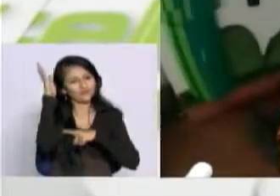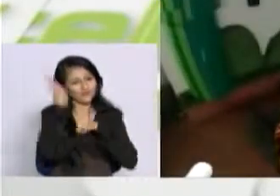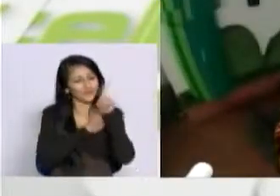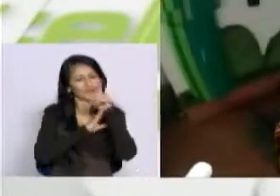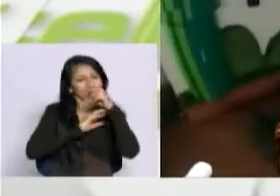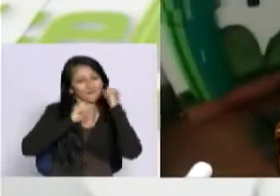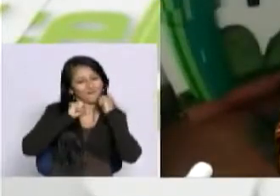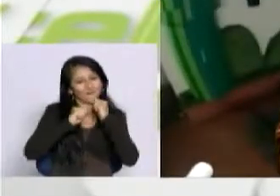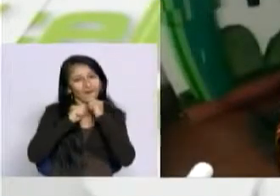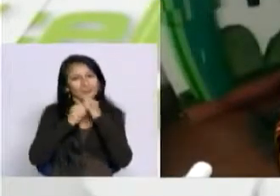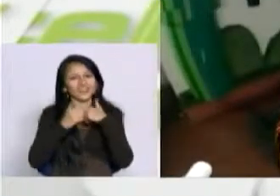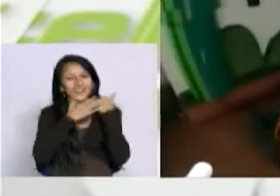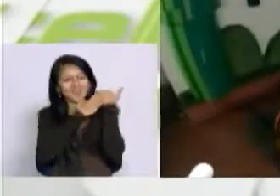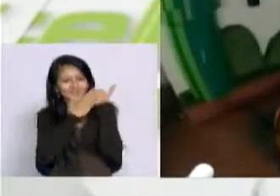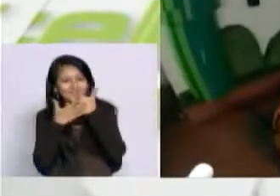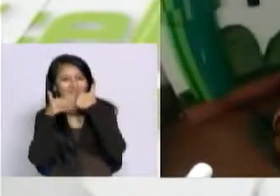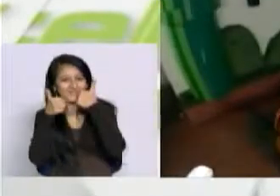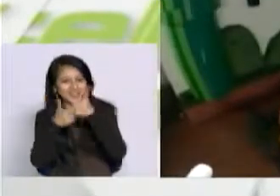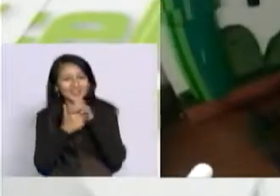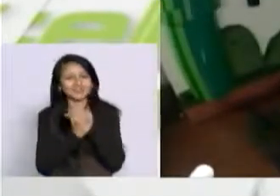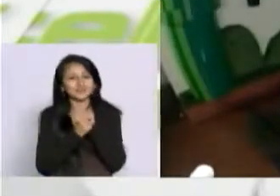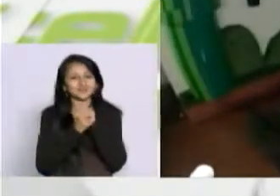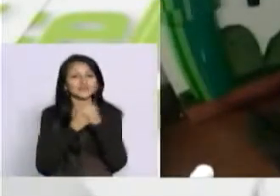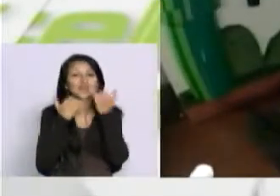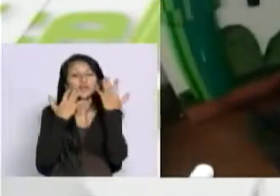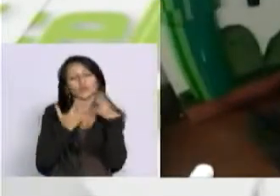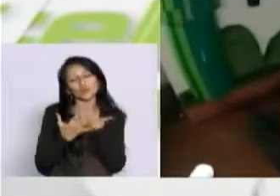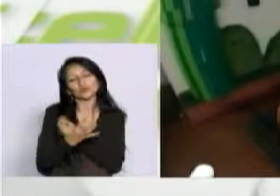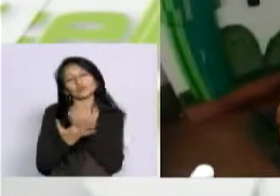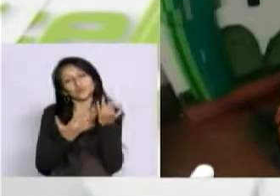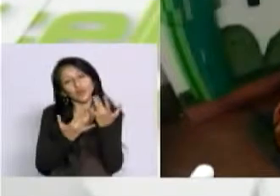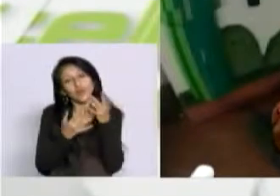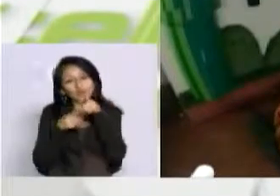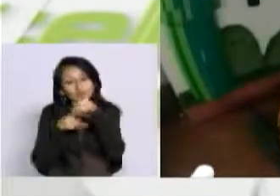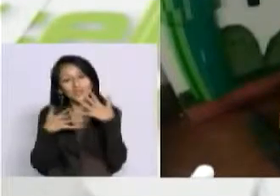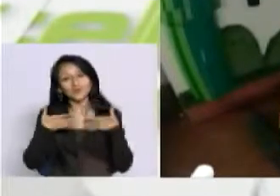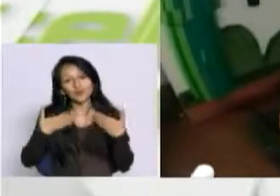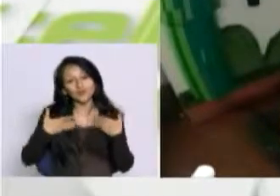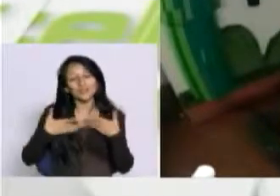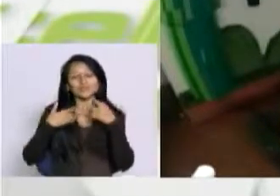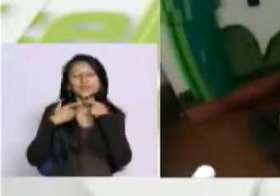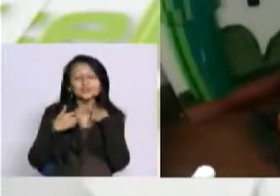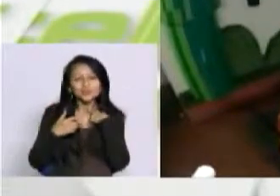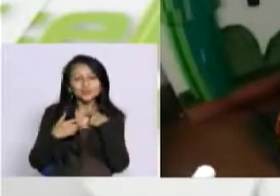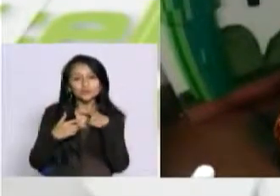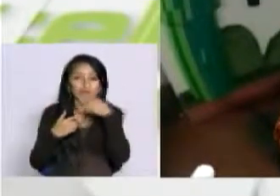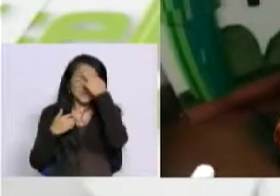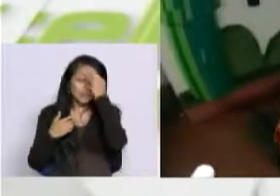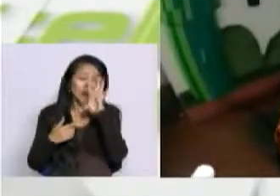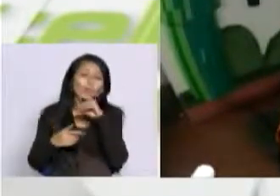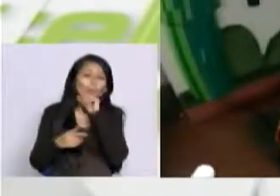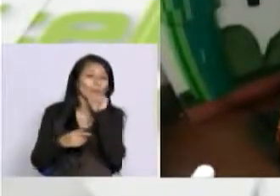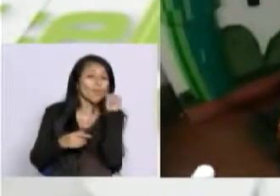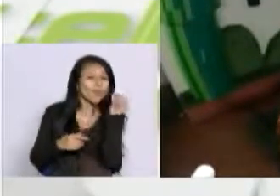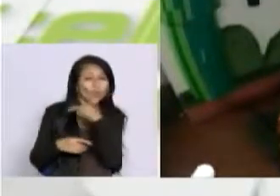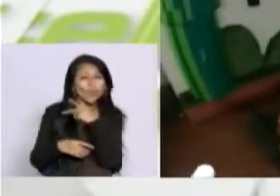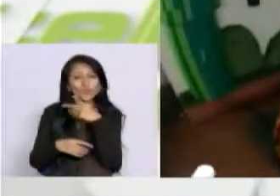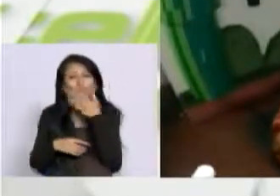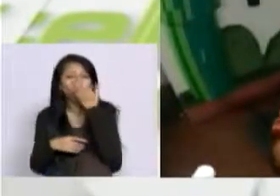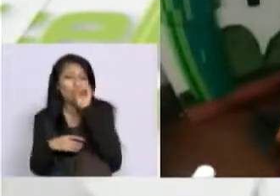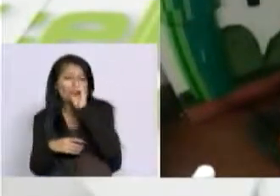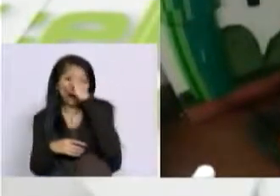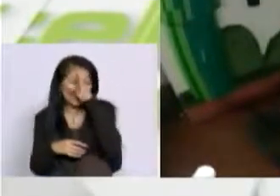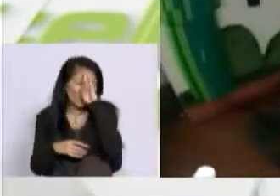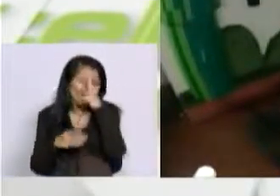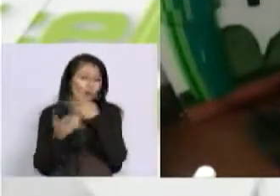ustedes próximamente verán, y esperamos que lo reciban de la mejor manera. Igual, si tienen alguna inquietud, si tienen alguna sugerencia, pues nos las